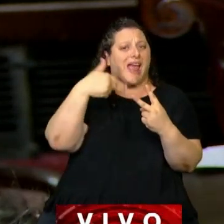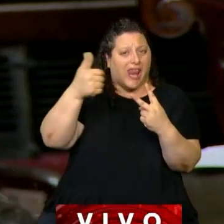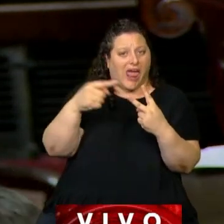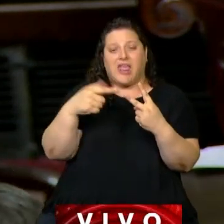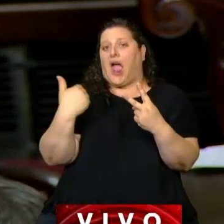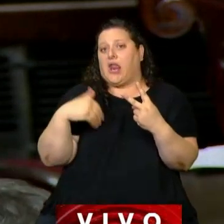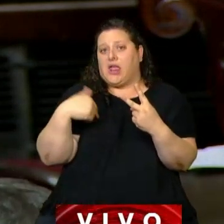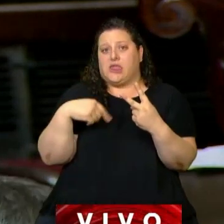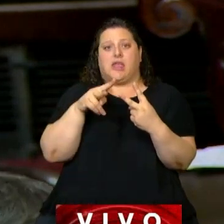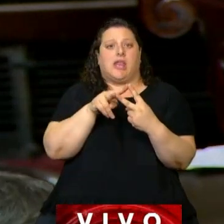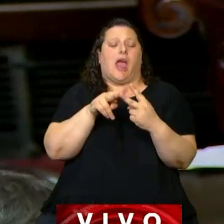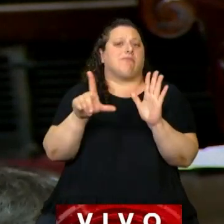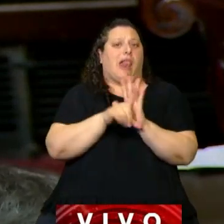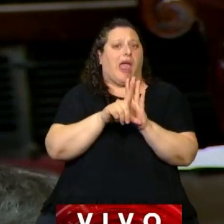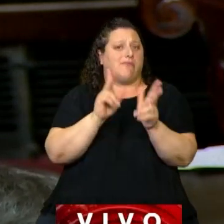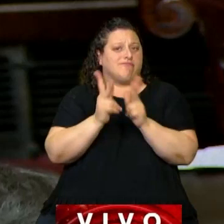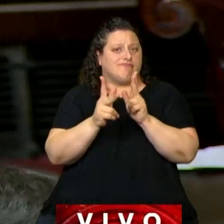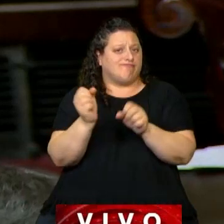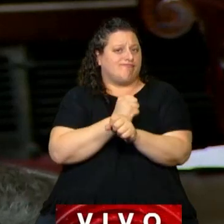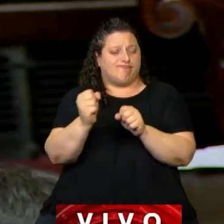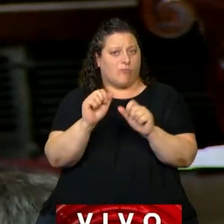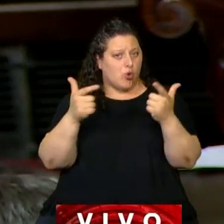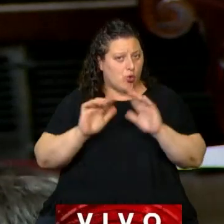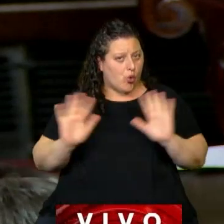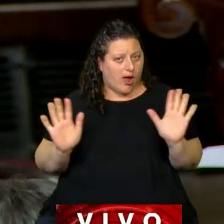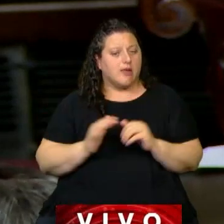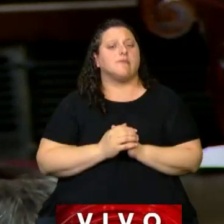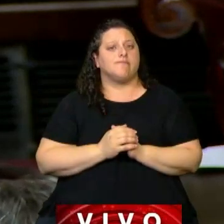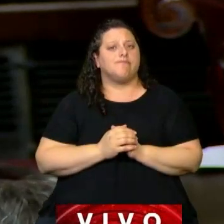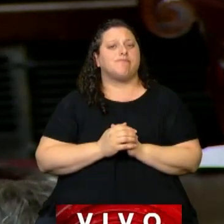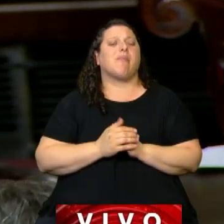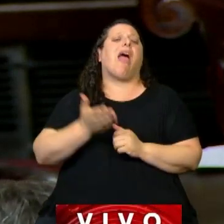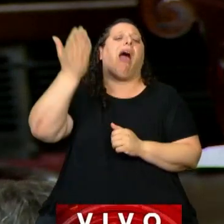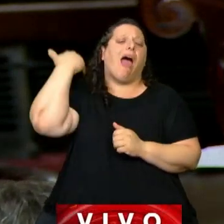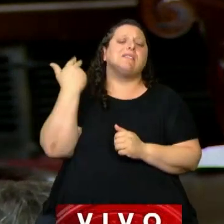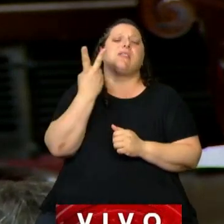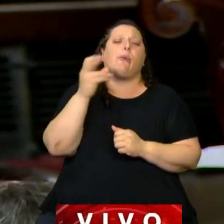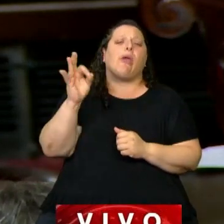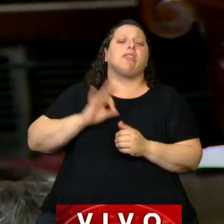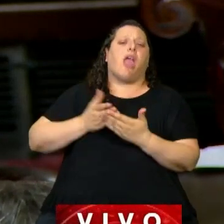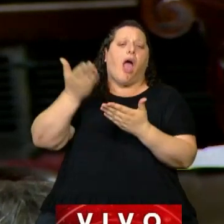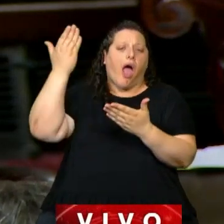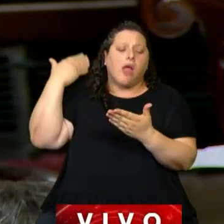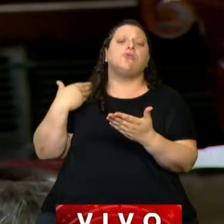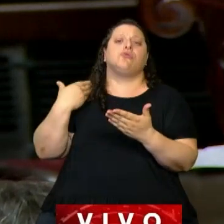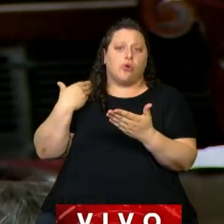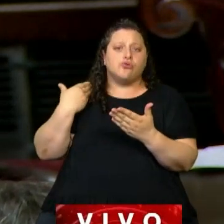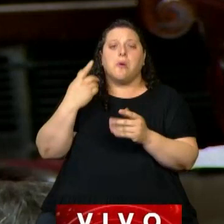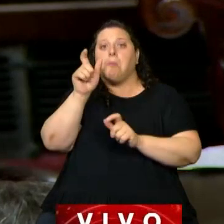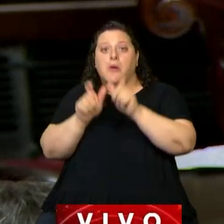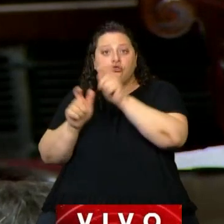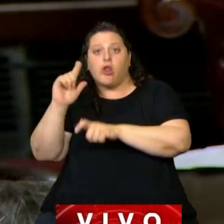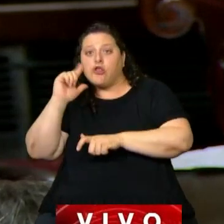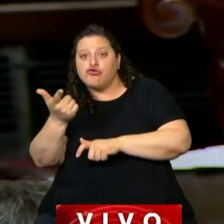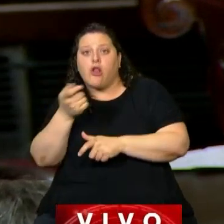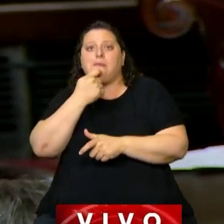la lengua de señas por ley. Hace 20 años, a las personas sordas que no podían